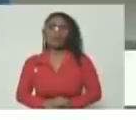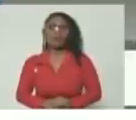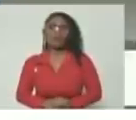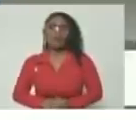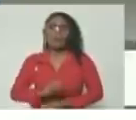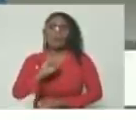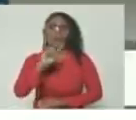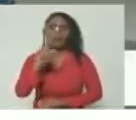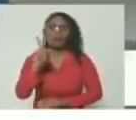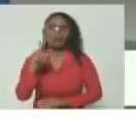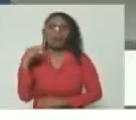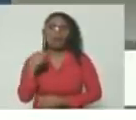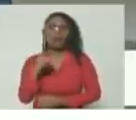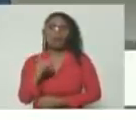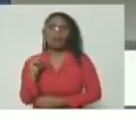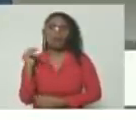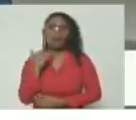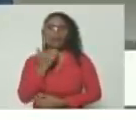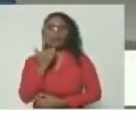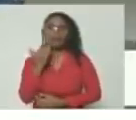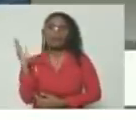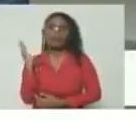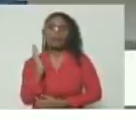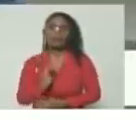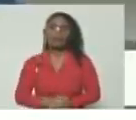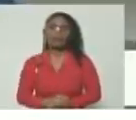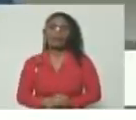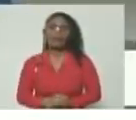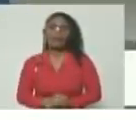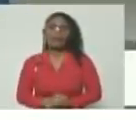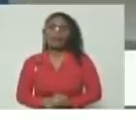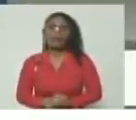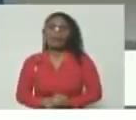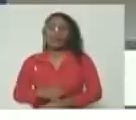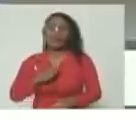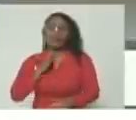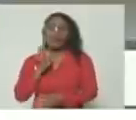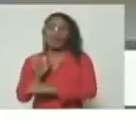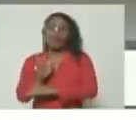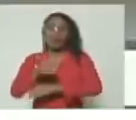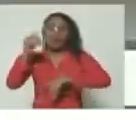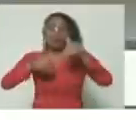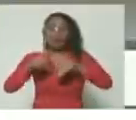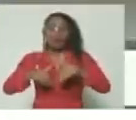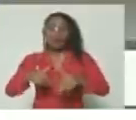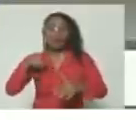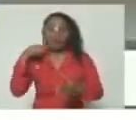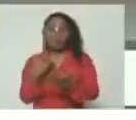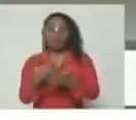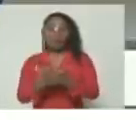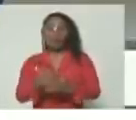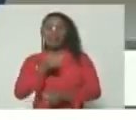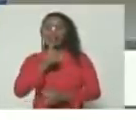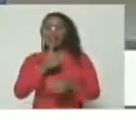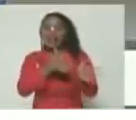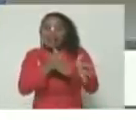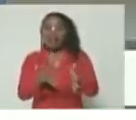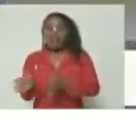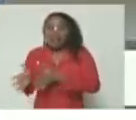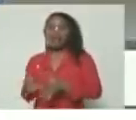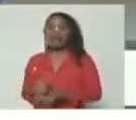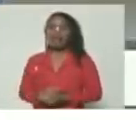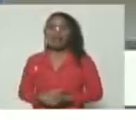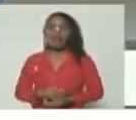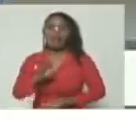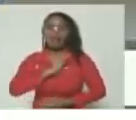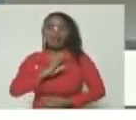21 de noviembre ya se acerca. Iremos a elecciones. Nos probaremos quién gana aquí, quién gana allá. Y tenga